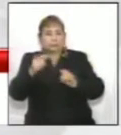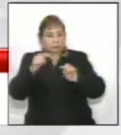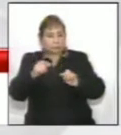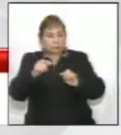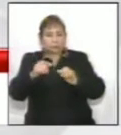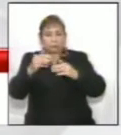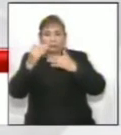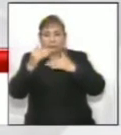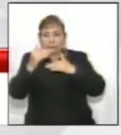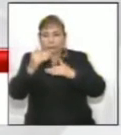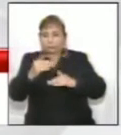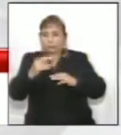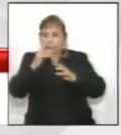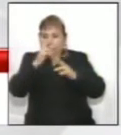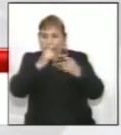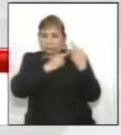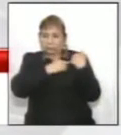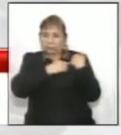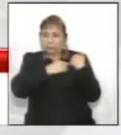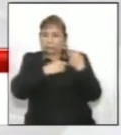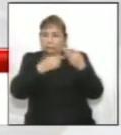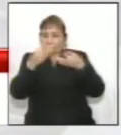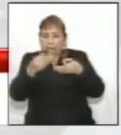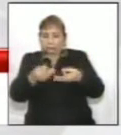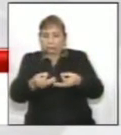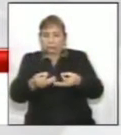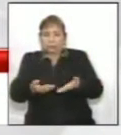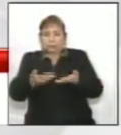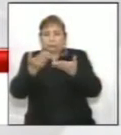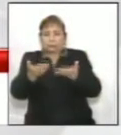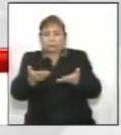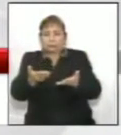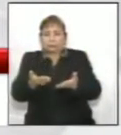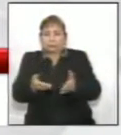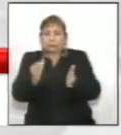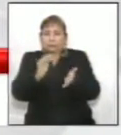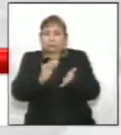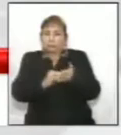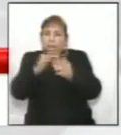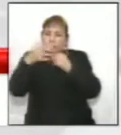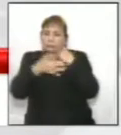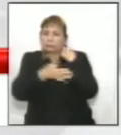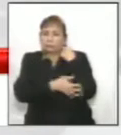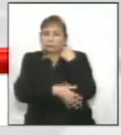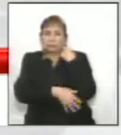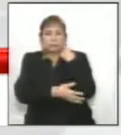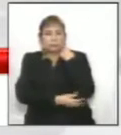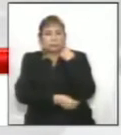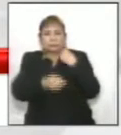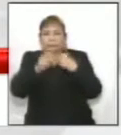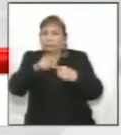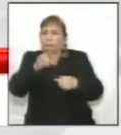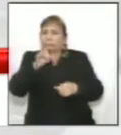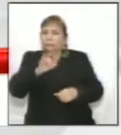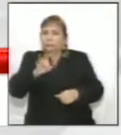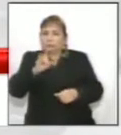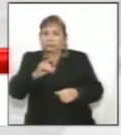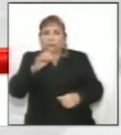medidas deben ser responsables y justas, en donde se atienda a los más vulnerables. Necesitamos urgente